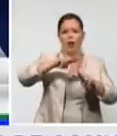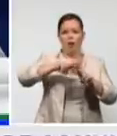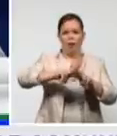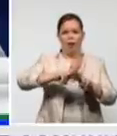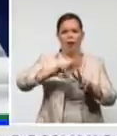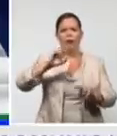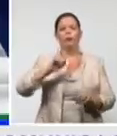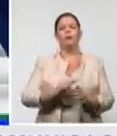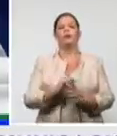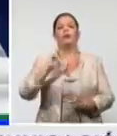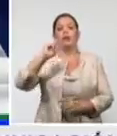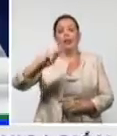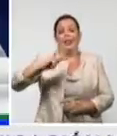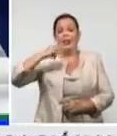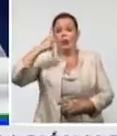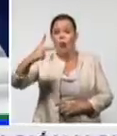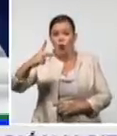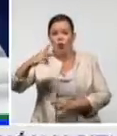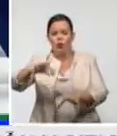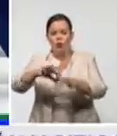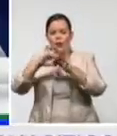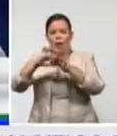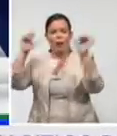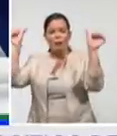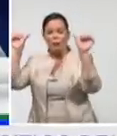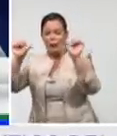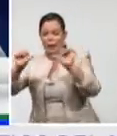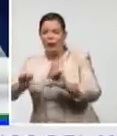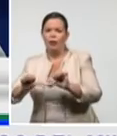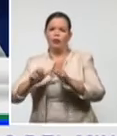graves. Este comportamiento se